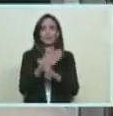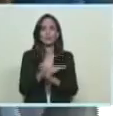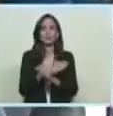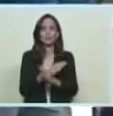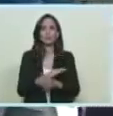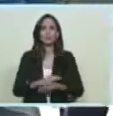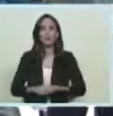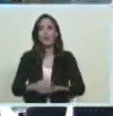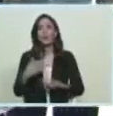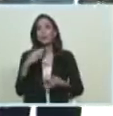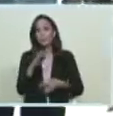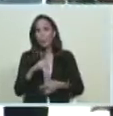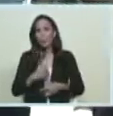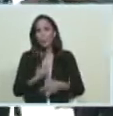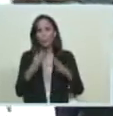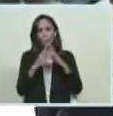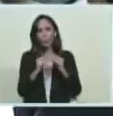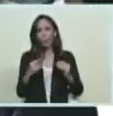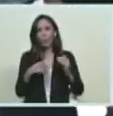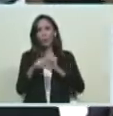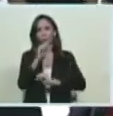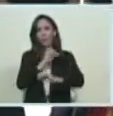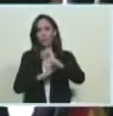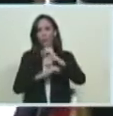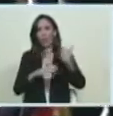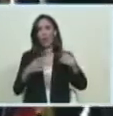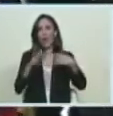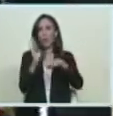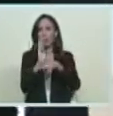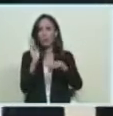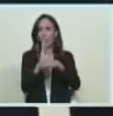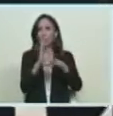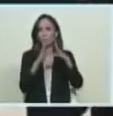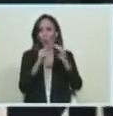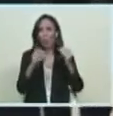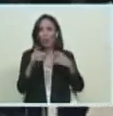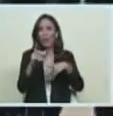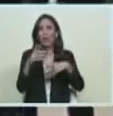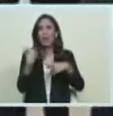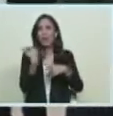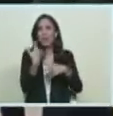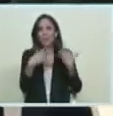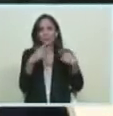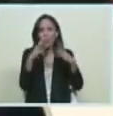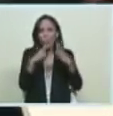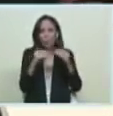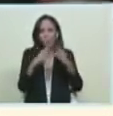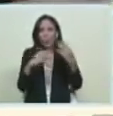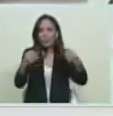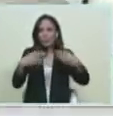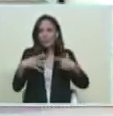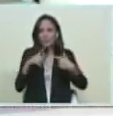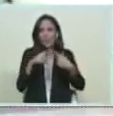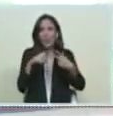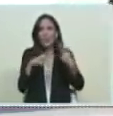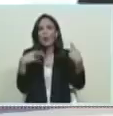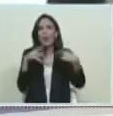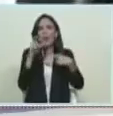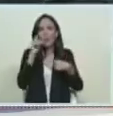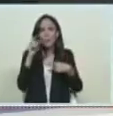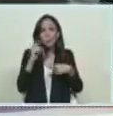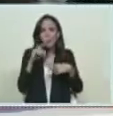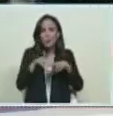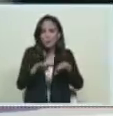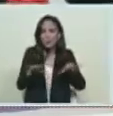nosotros podemos prevenir todas estas enfermedades y podemos prevenir todos estos embarazos, podemos tener personas